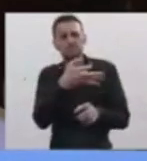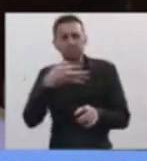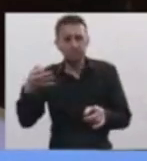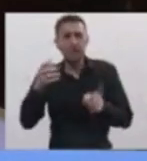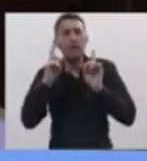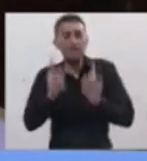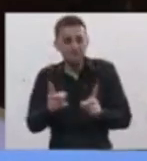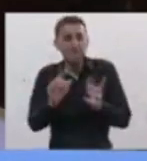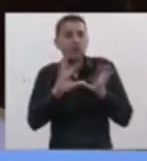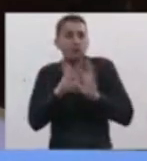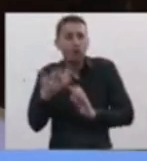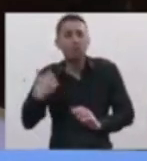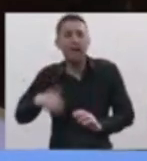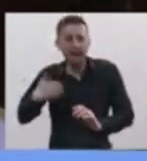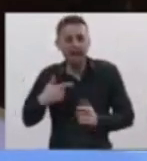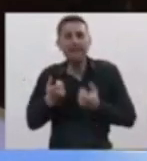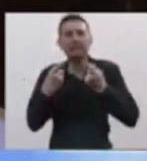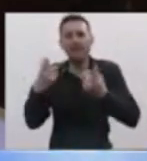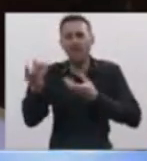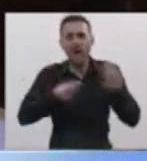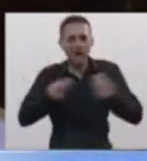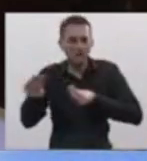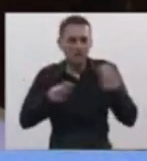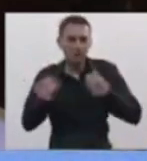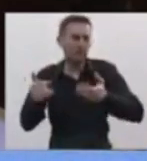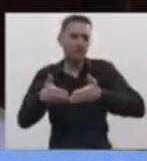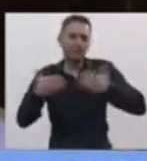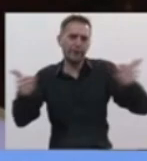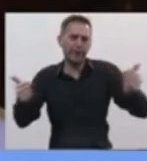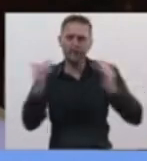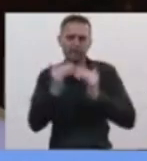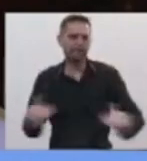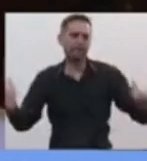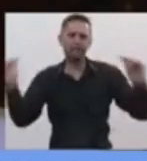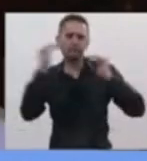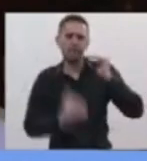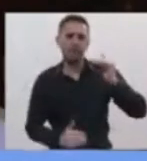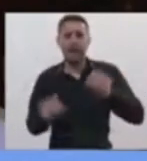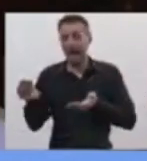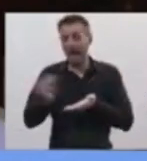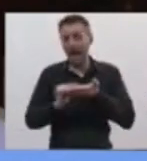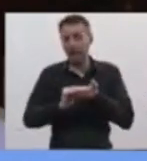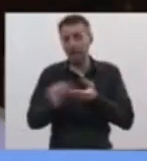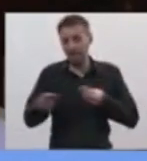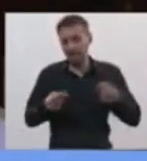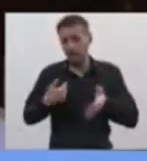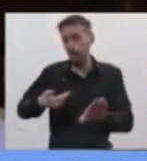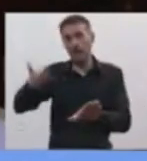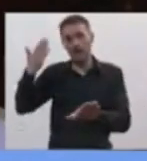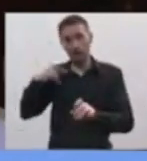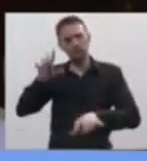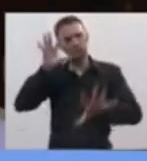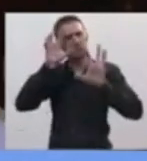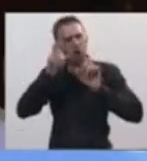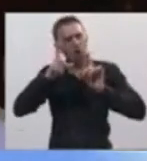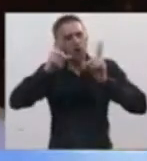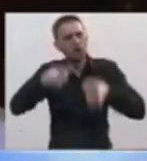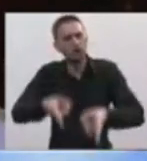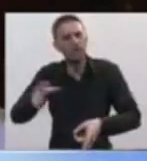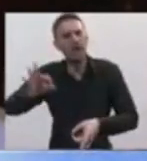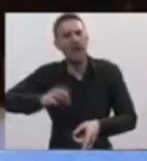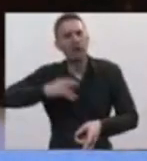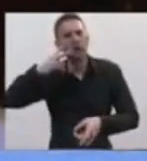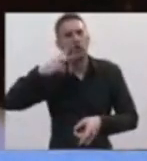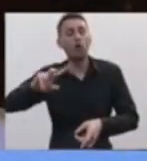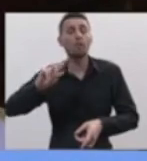esa volatilidad de la argentina genera presupuestos que quedan rápidamente actualizados le pasó a la administración anterior pero también recuerdo por ejemplo que en el año